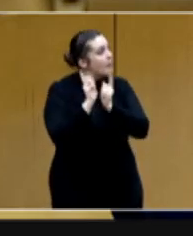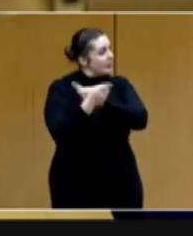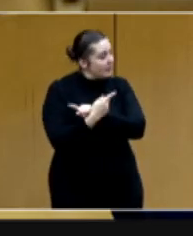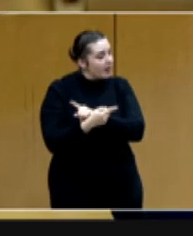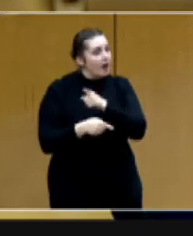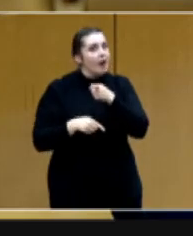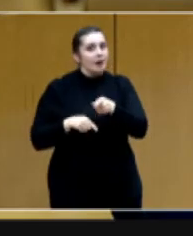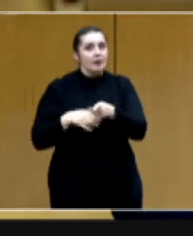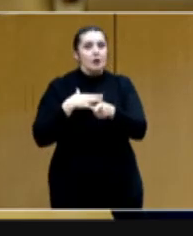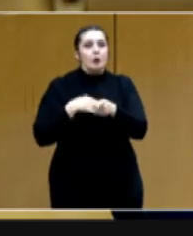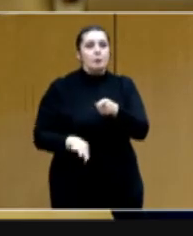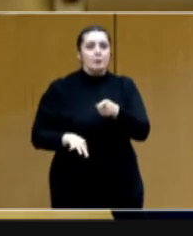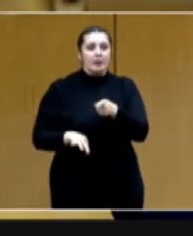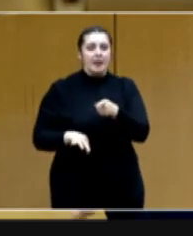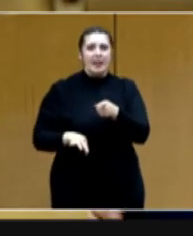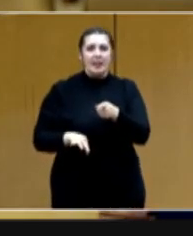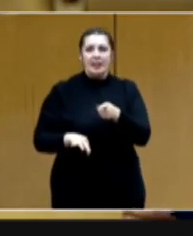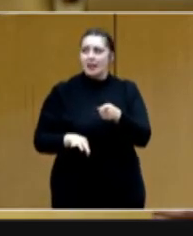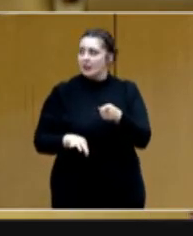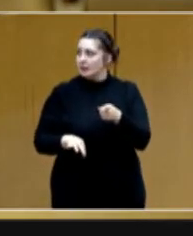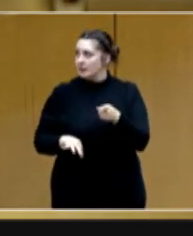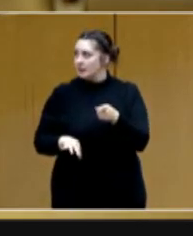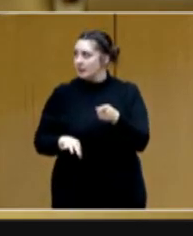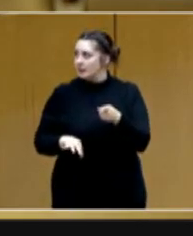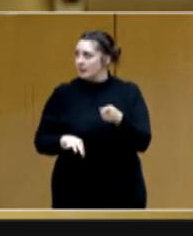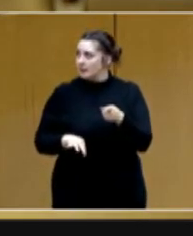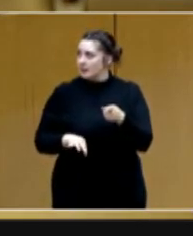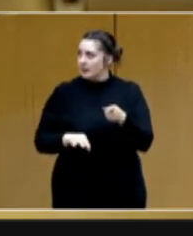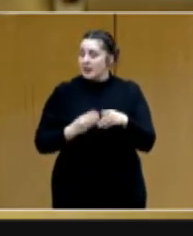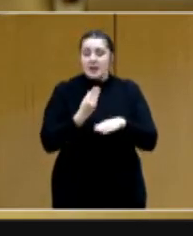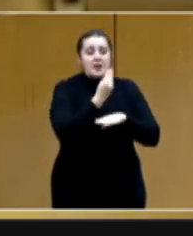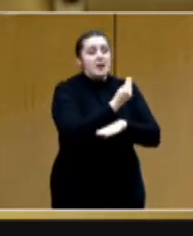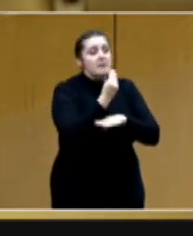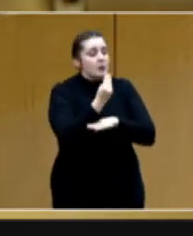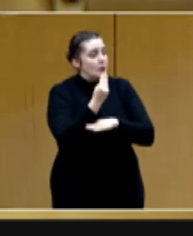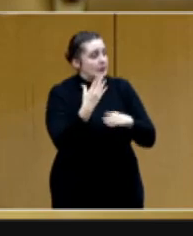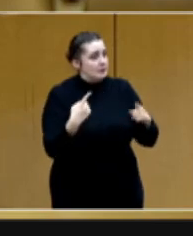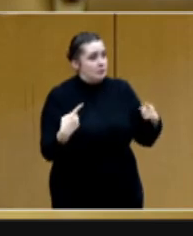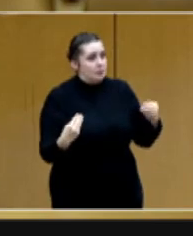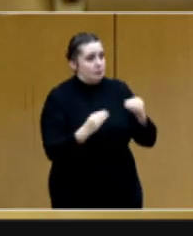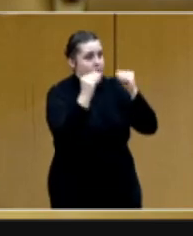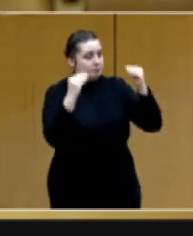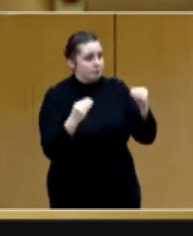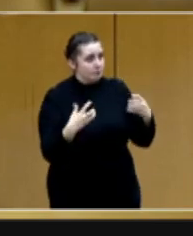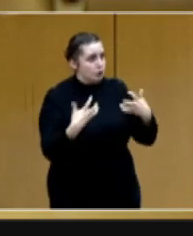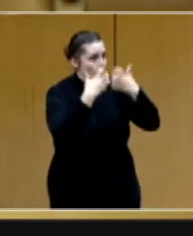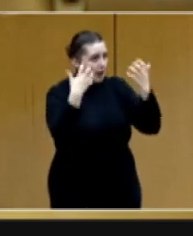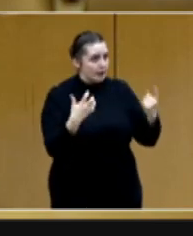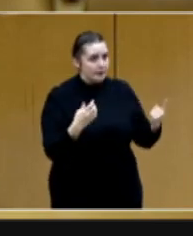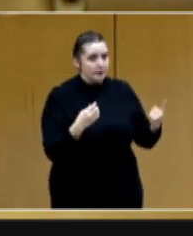existir esta aparente solapamiento de figuras en el anteproyecto precisamente se distinguen muy nítidamente